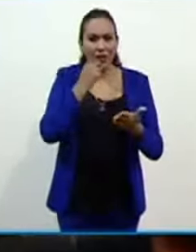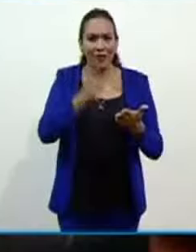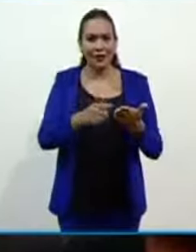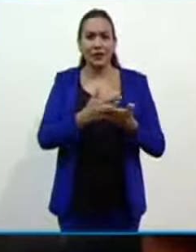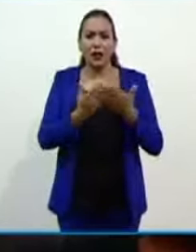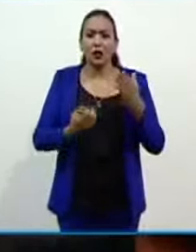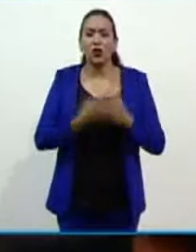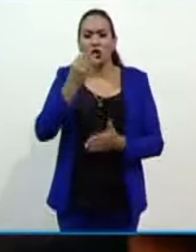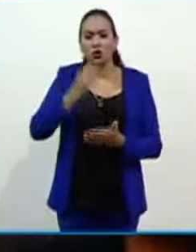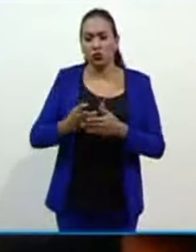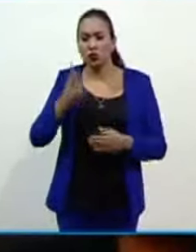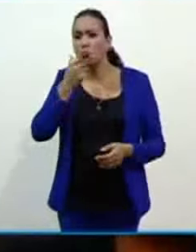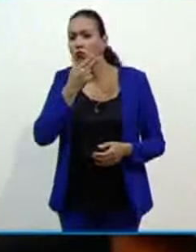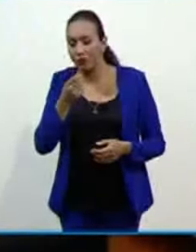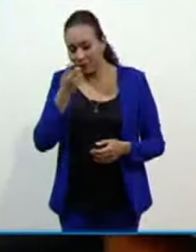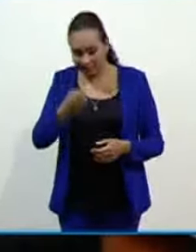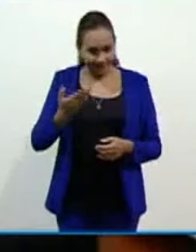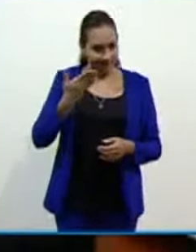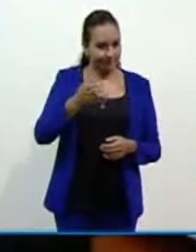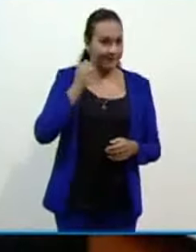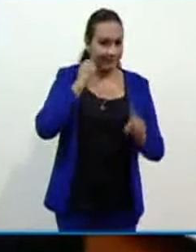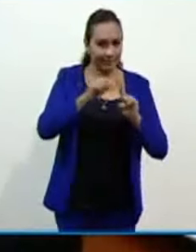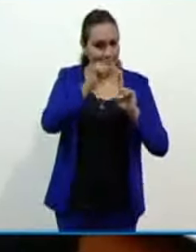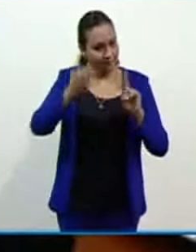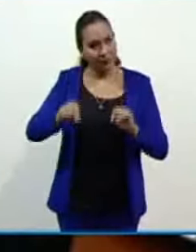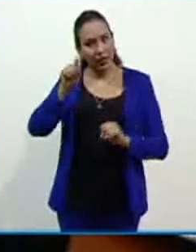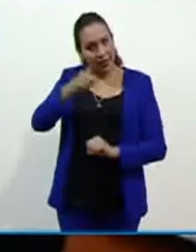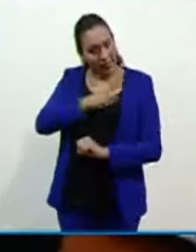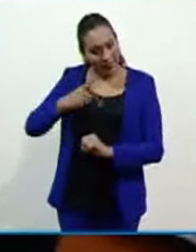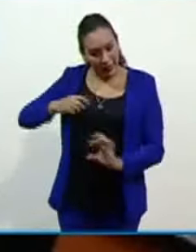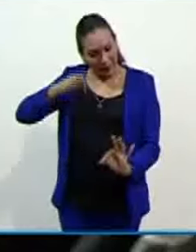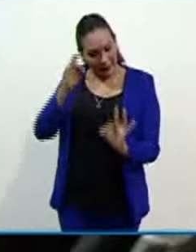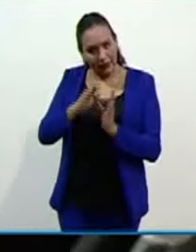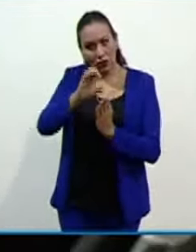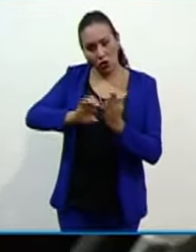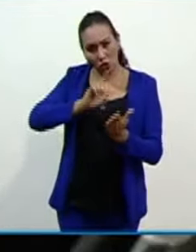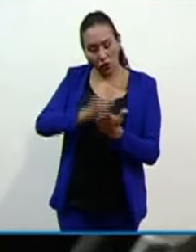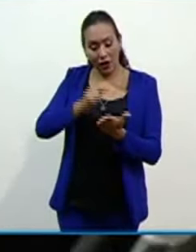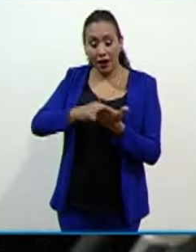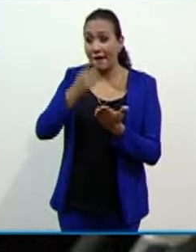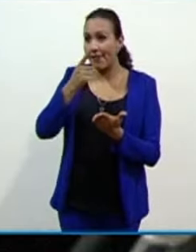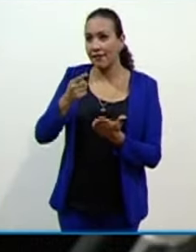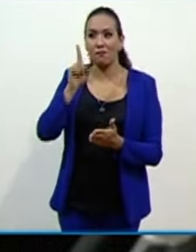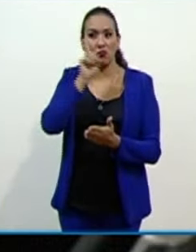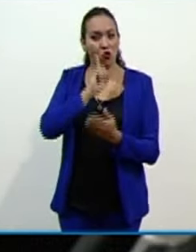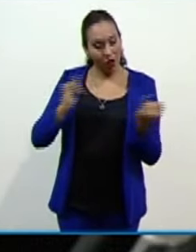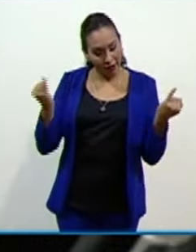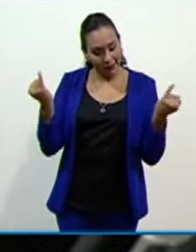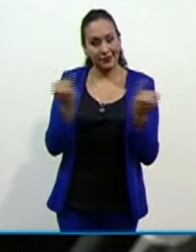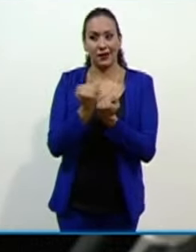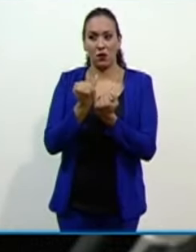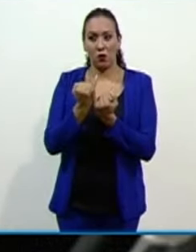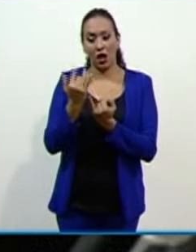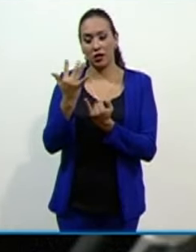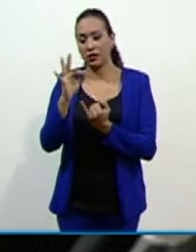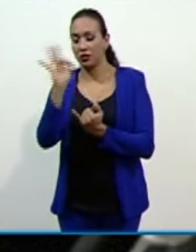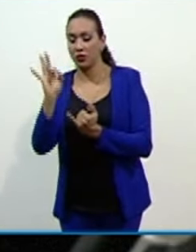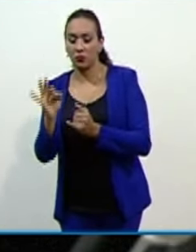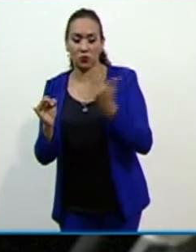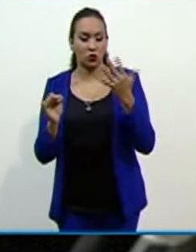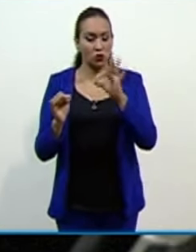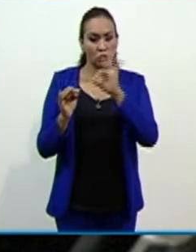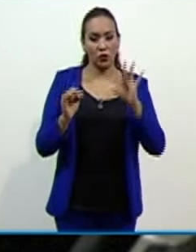designación. Por ello, llamaron al Senado a cumplir con lo establecido en la Constitución y diversas convenciones en el sentido de